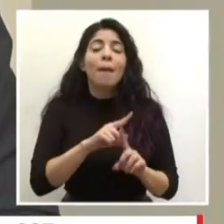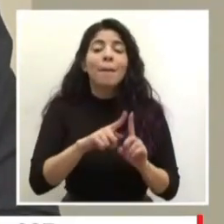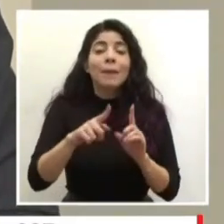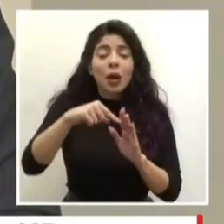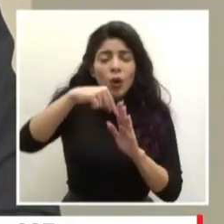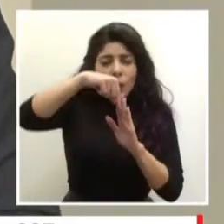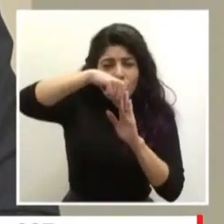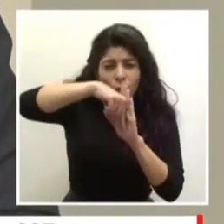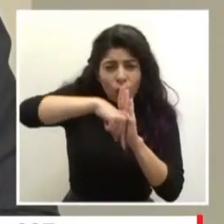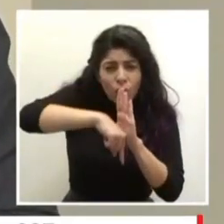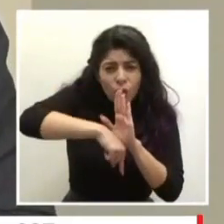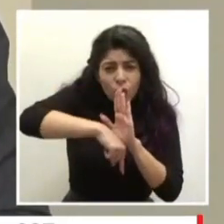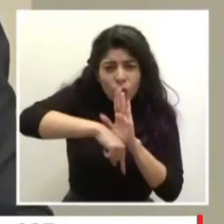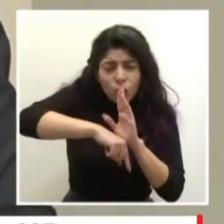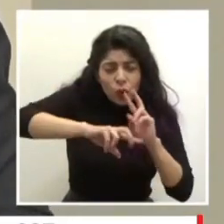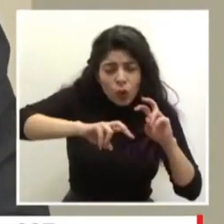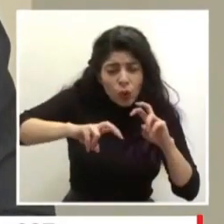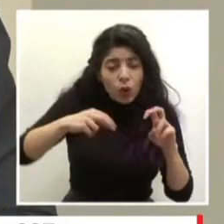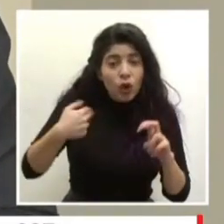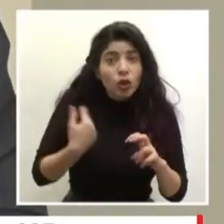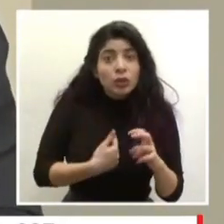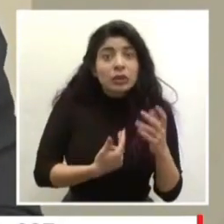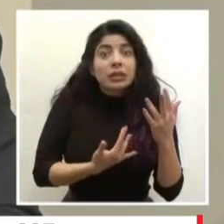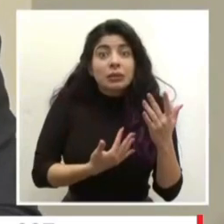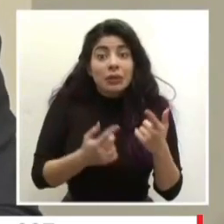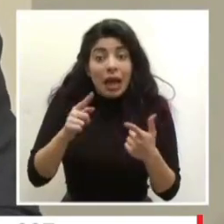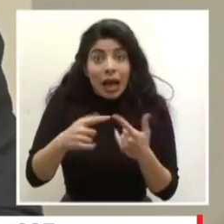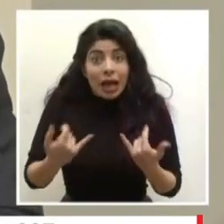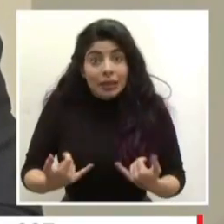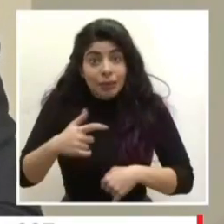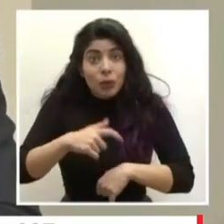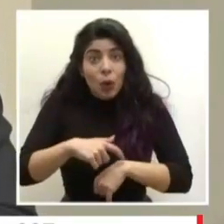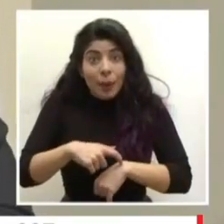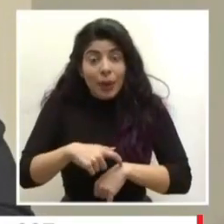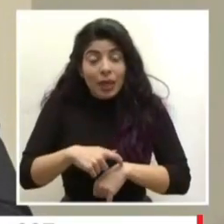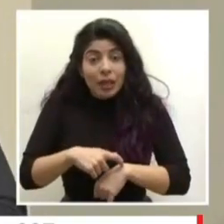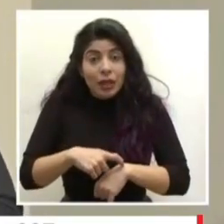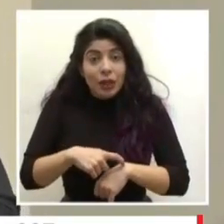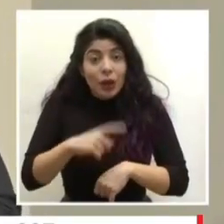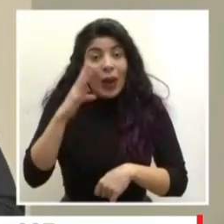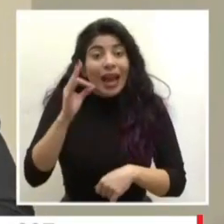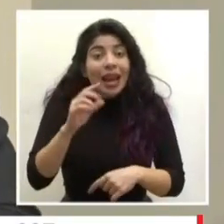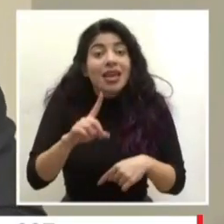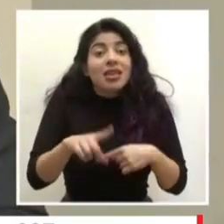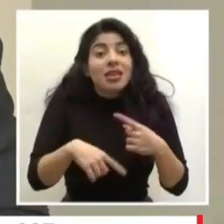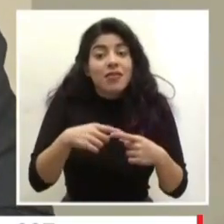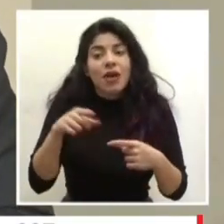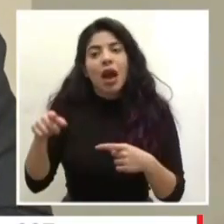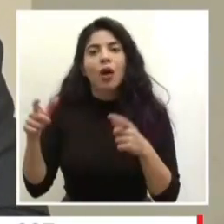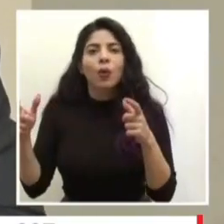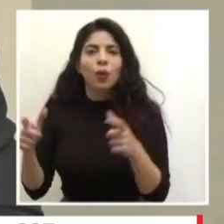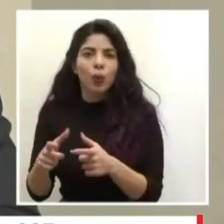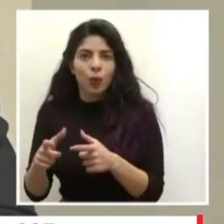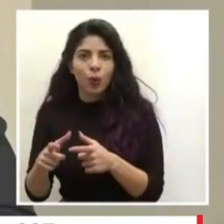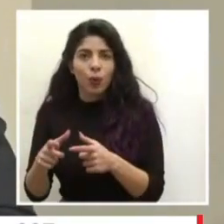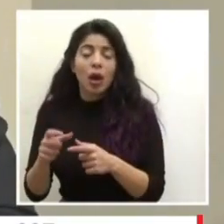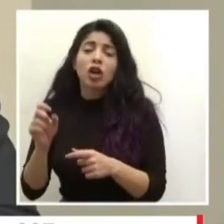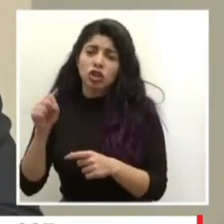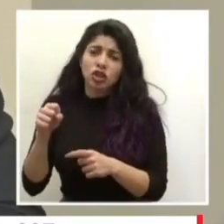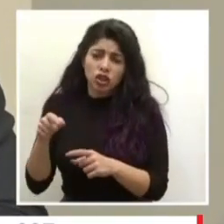profundidad que esperábamos a este momento no es la que se proyectó. Es un